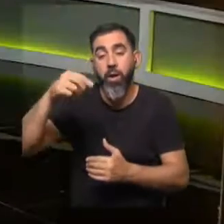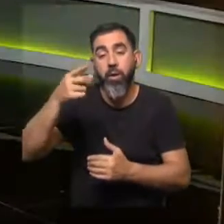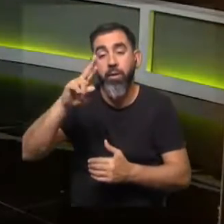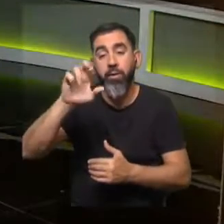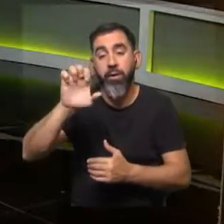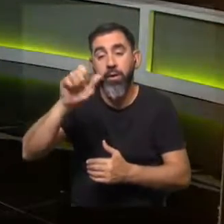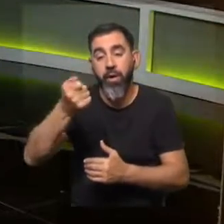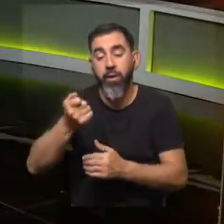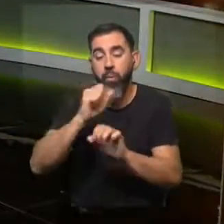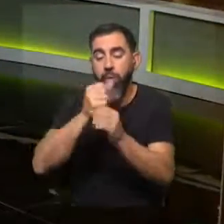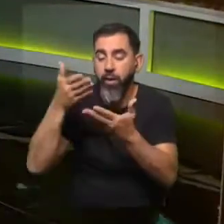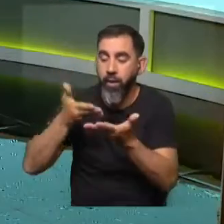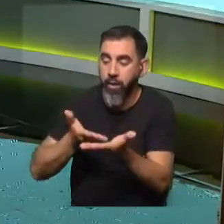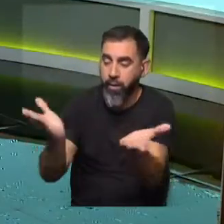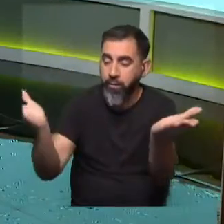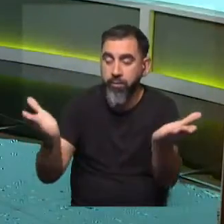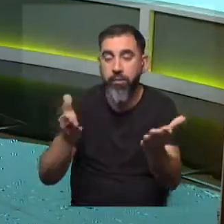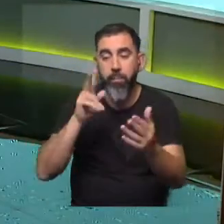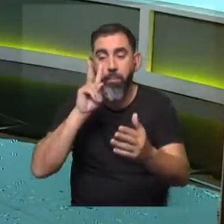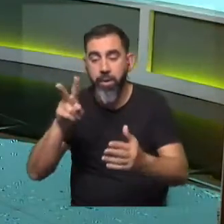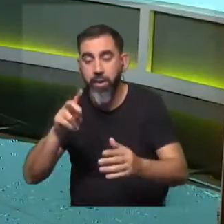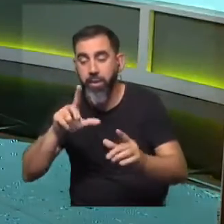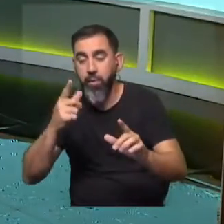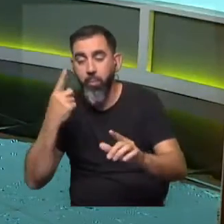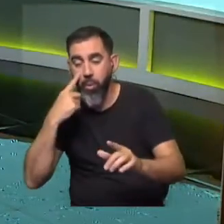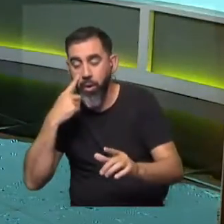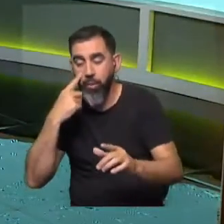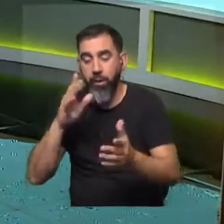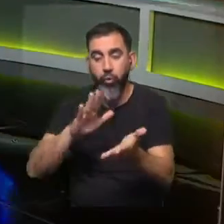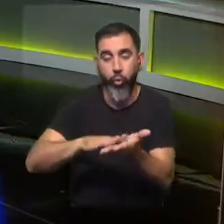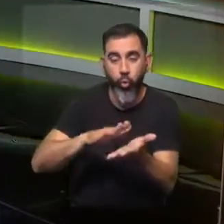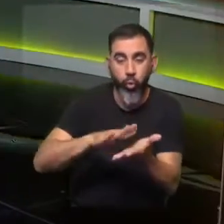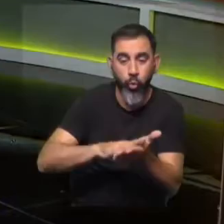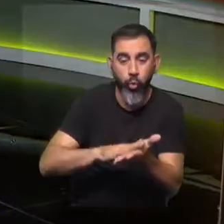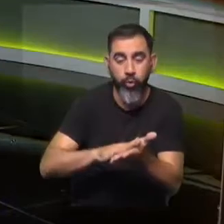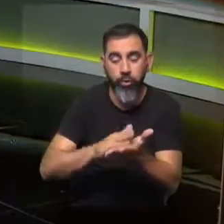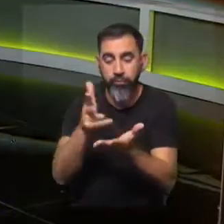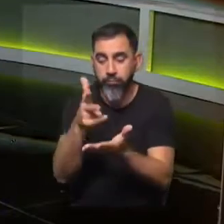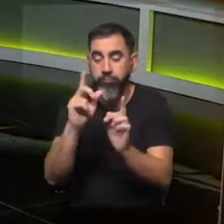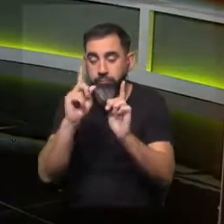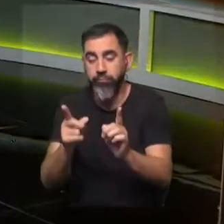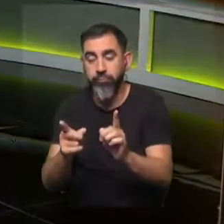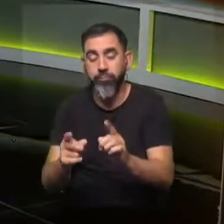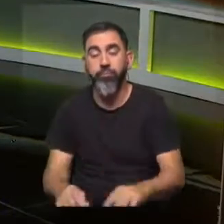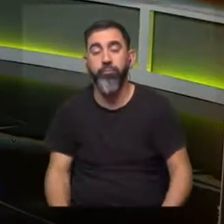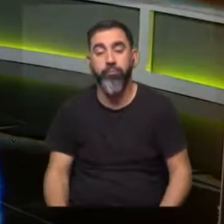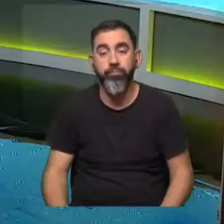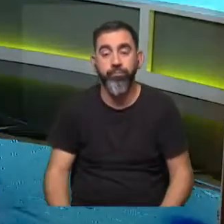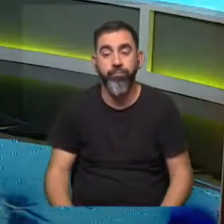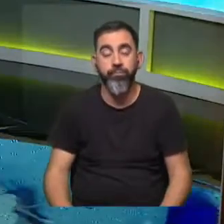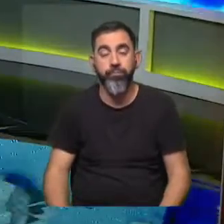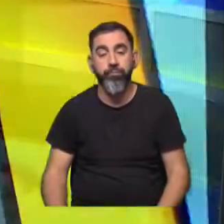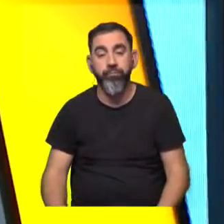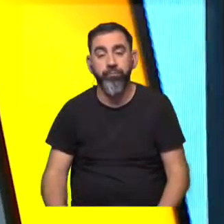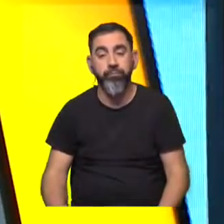Cantegril, que nos dejó entrar, tocar, mirar, sacar, probar, todo, y nos permitió hablar de geología